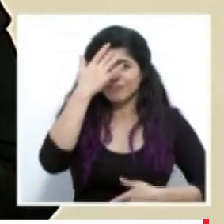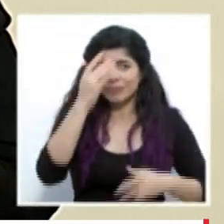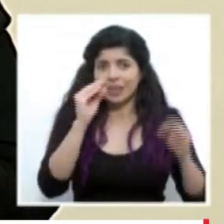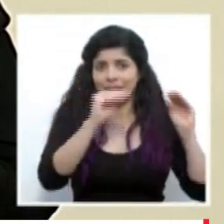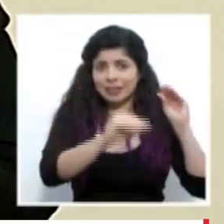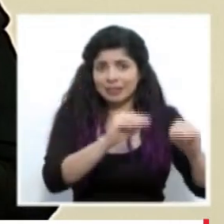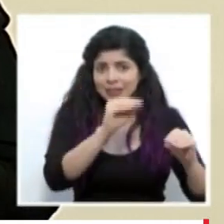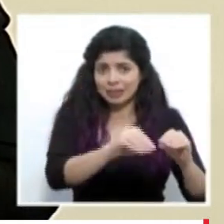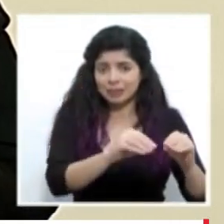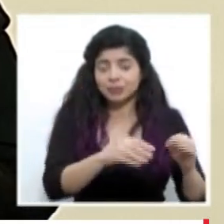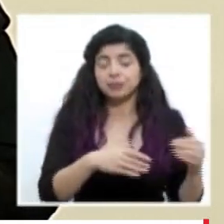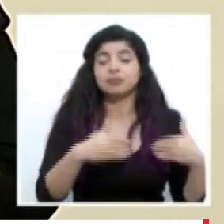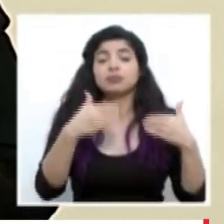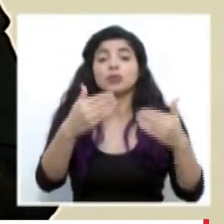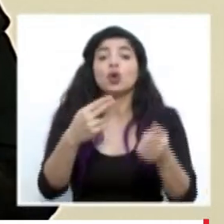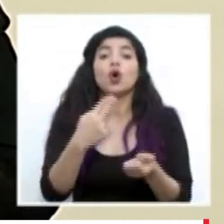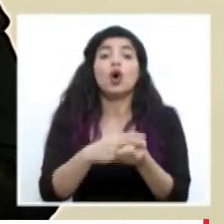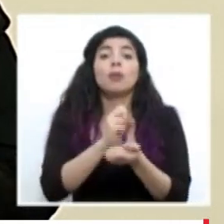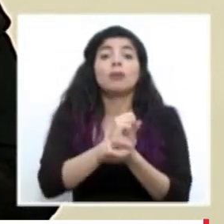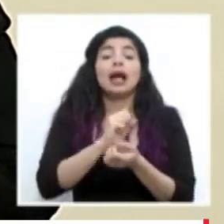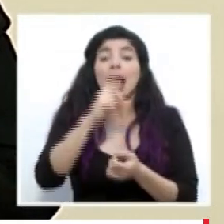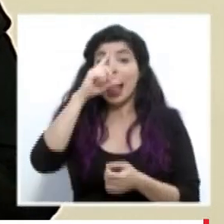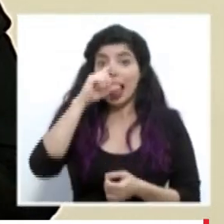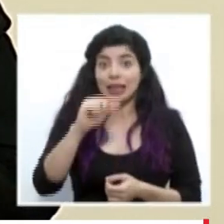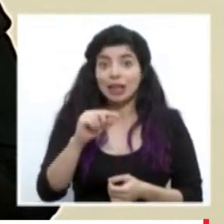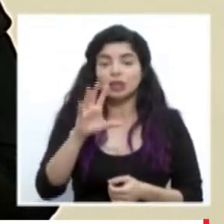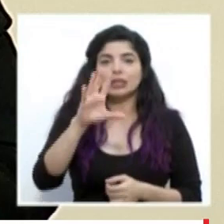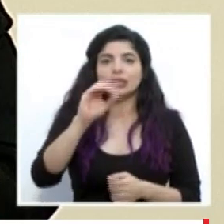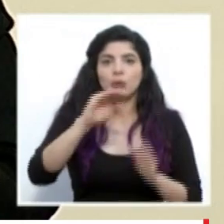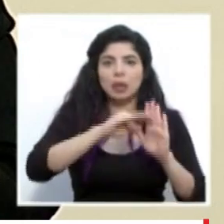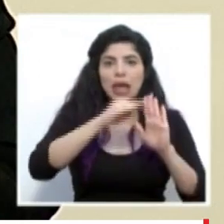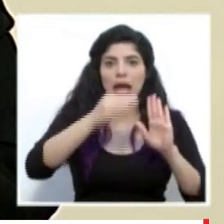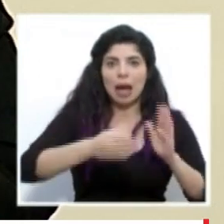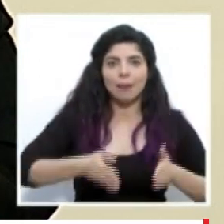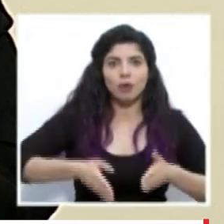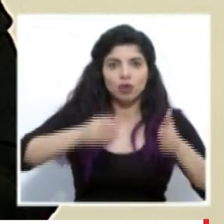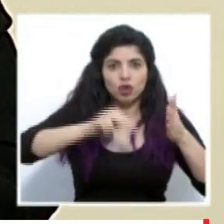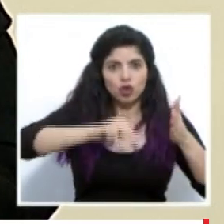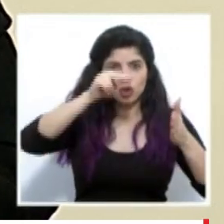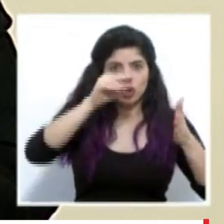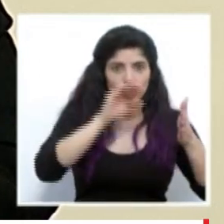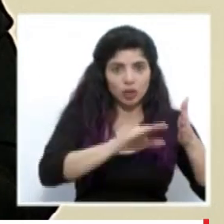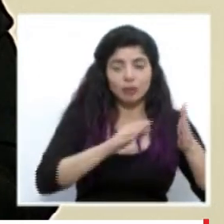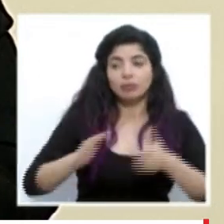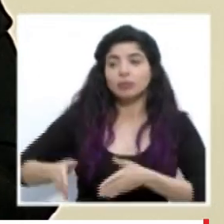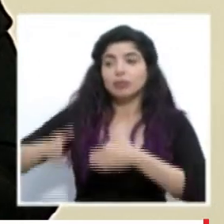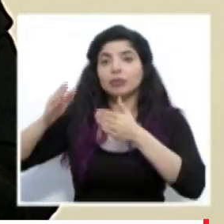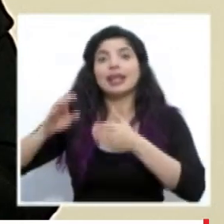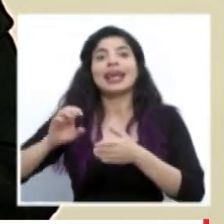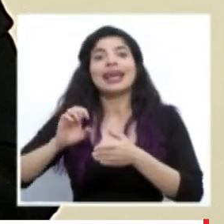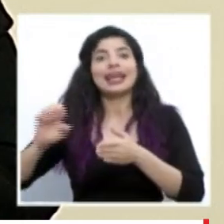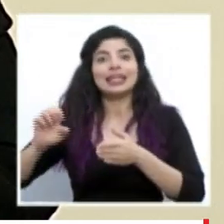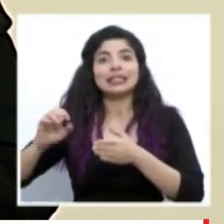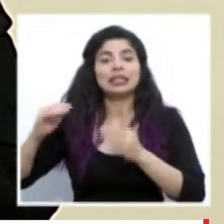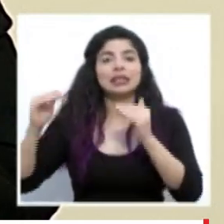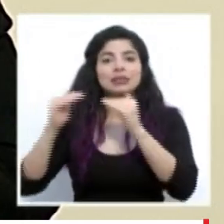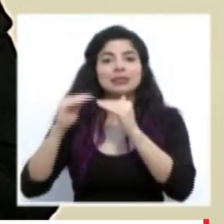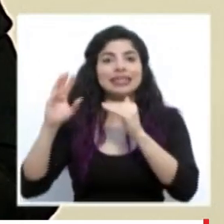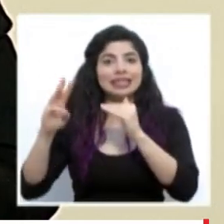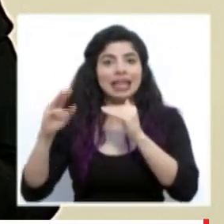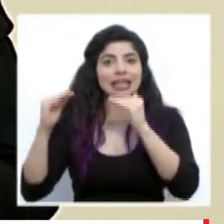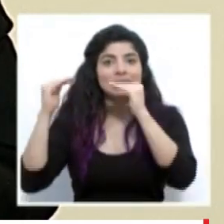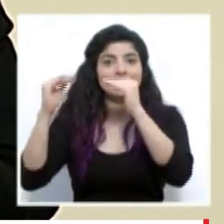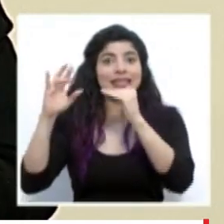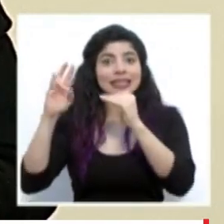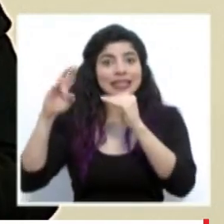Calderón Guardia, se habilitó 50 camas en la Torre Norte, se está habilitando la Torre Este, el piso 6 y 7, que estarían